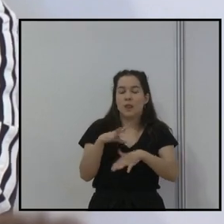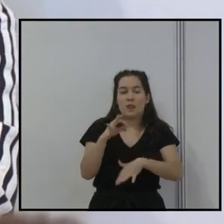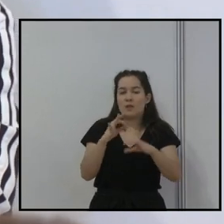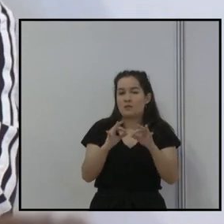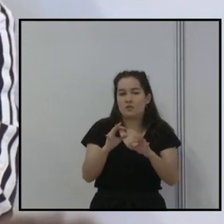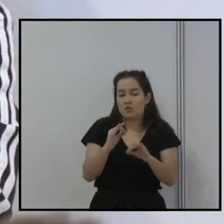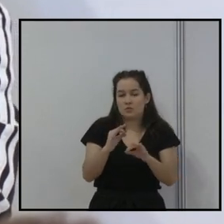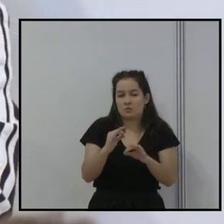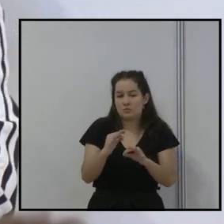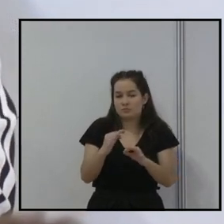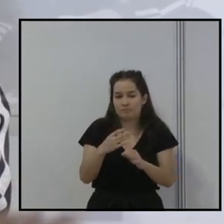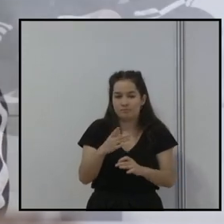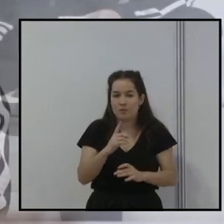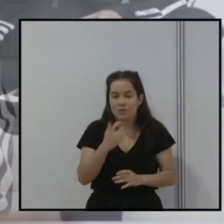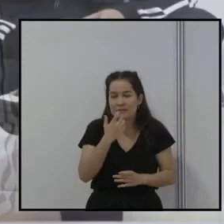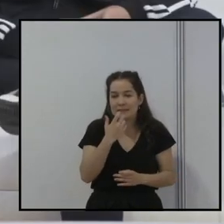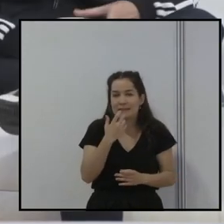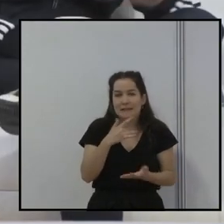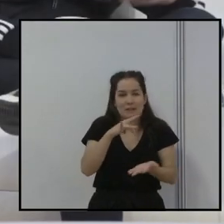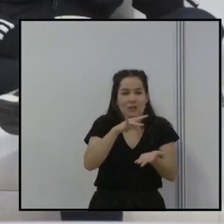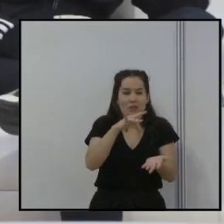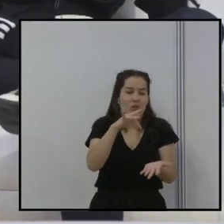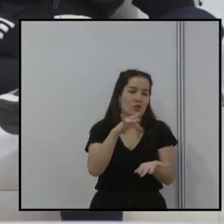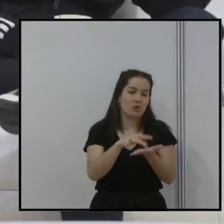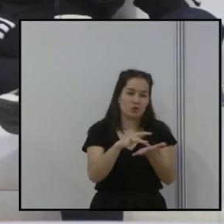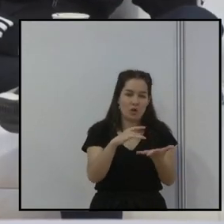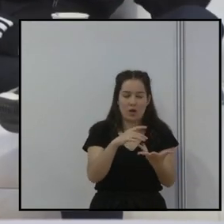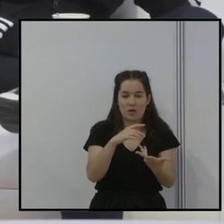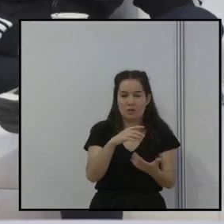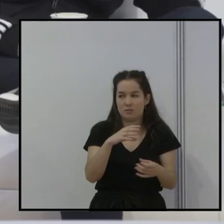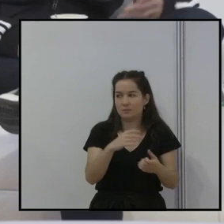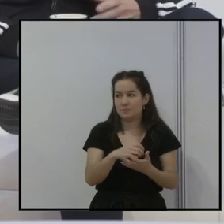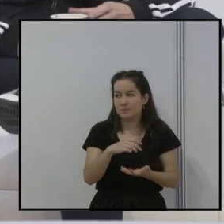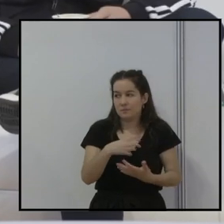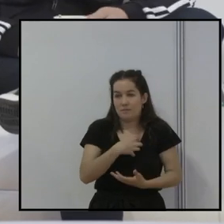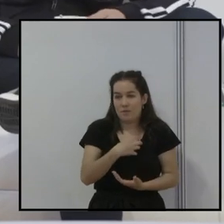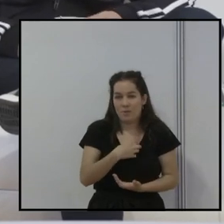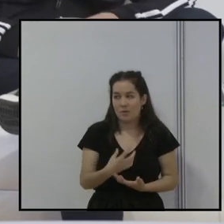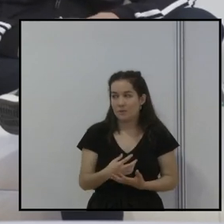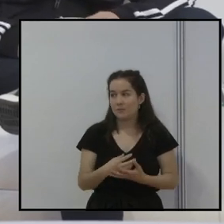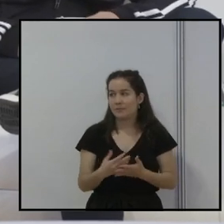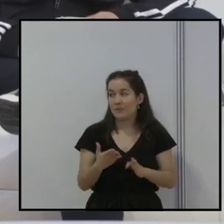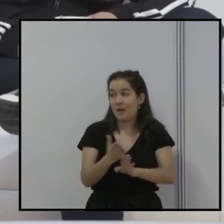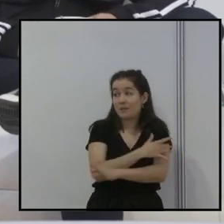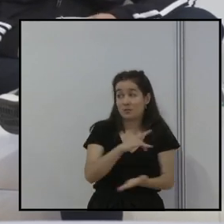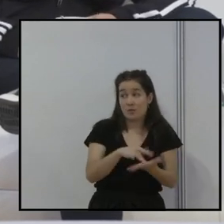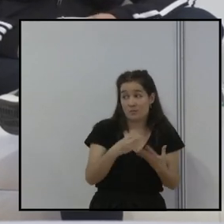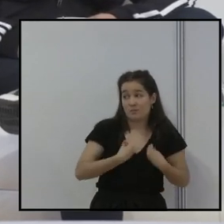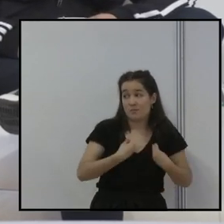si no hubiese pasado por algo así, seguro. O sea, hubiese seguido viviendo por inercia y ya está, construyendo lo que fuera y haciendo las cosas que fueran